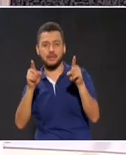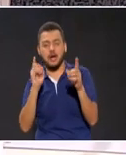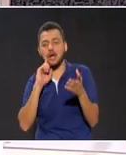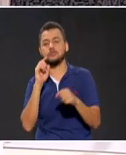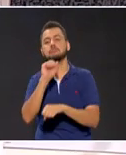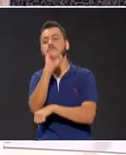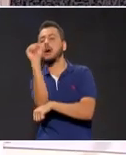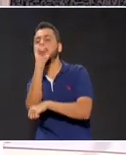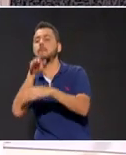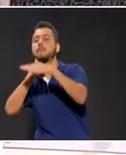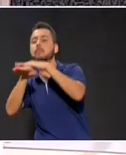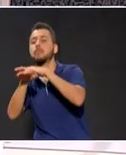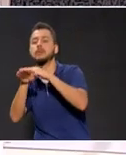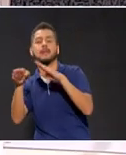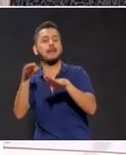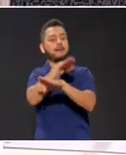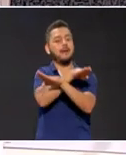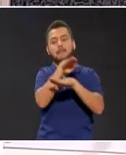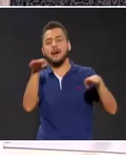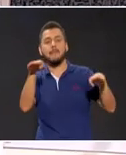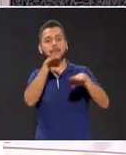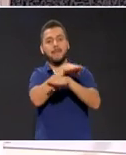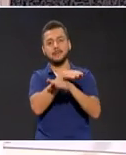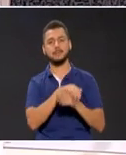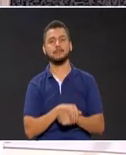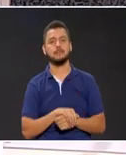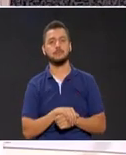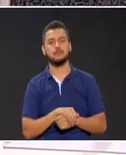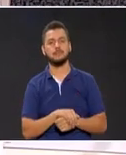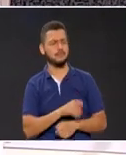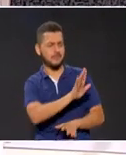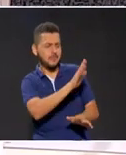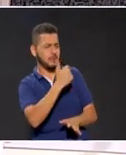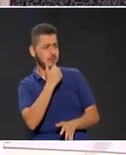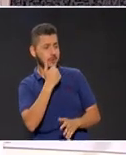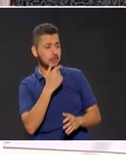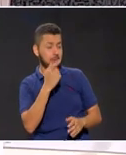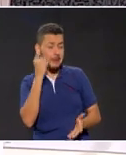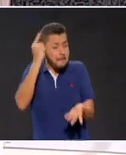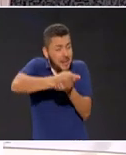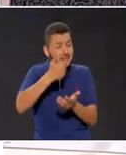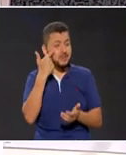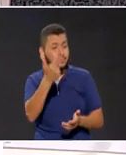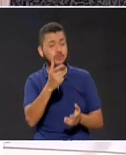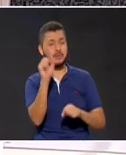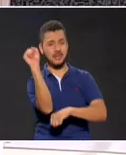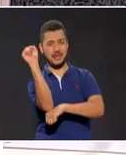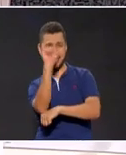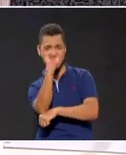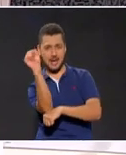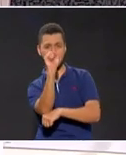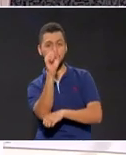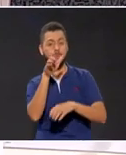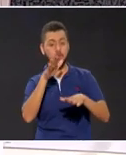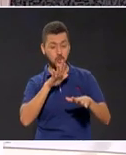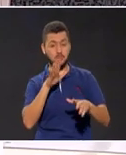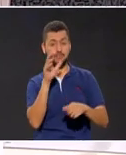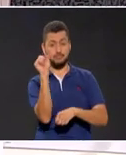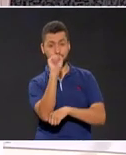ni de pensar que vamos a eliminar el transporte privado, pero hay que darle un lugar. Uno en otras ciudades se baja del